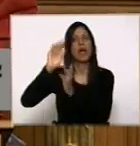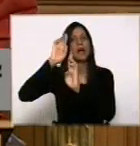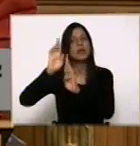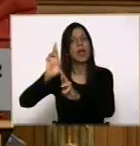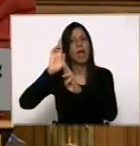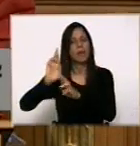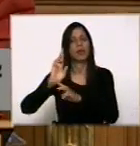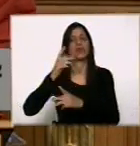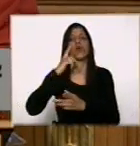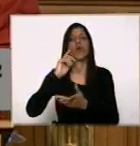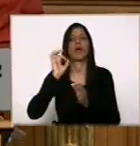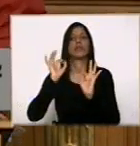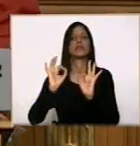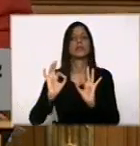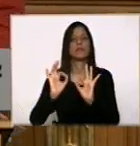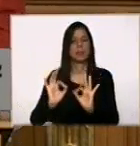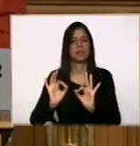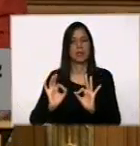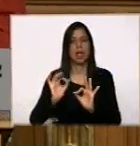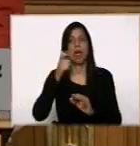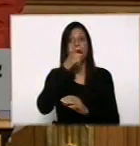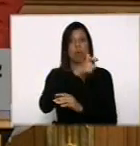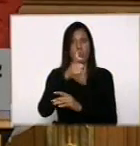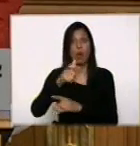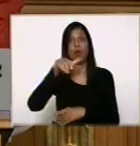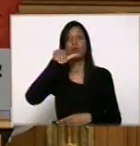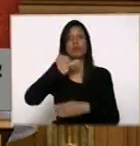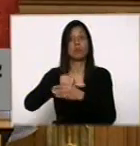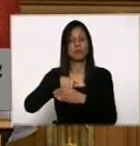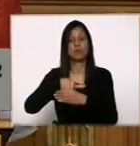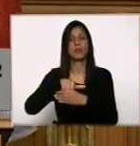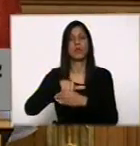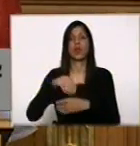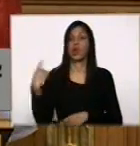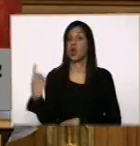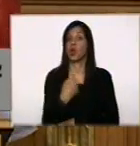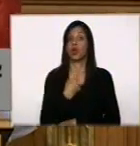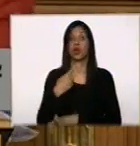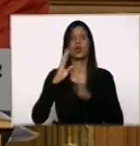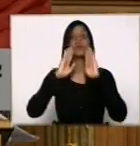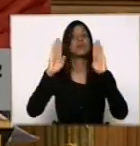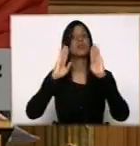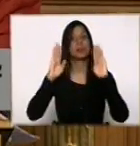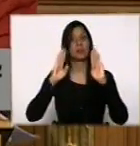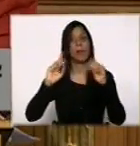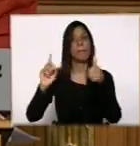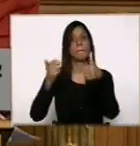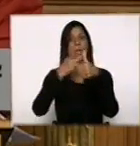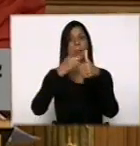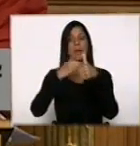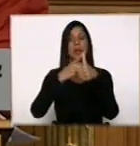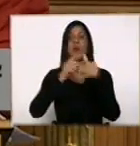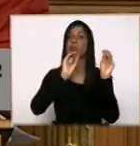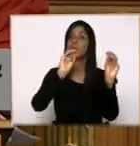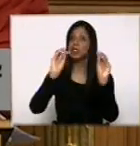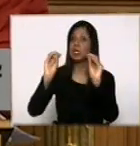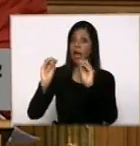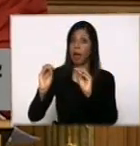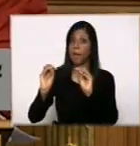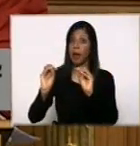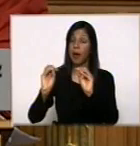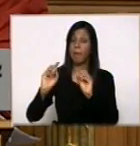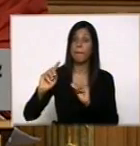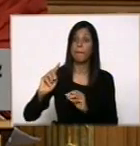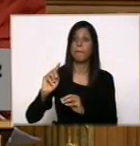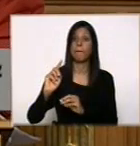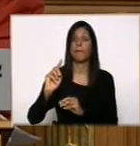protagónica, particularmente a través de las elecciones. Decreta, primero, convocar para el